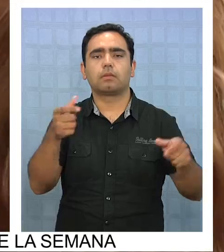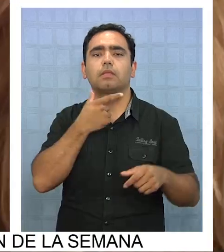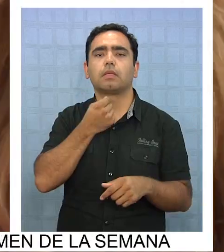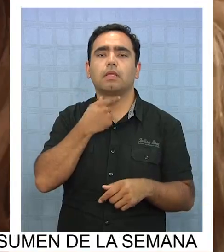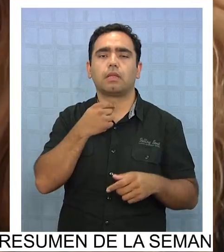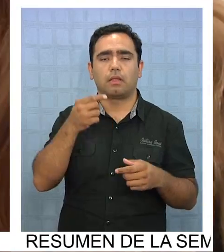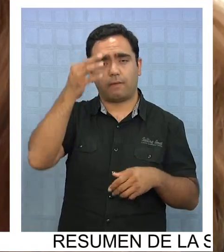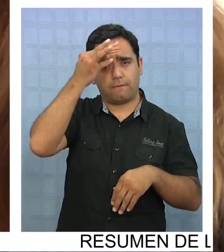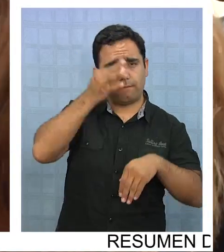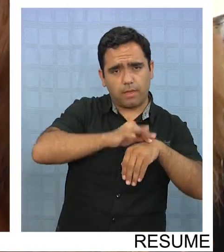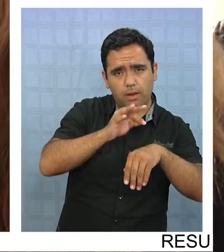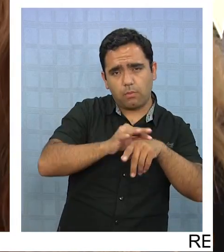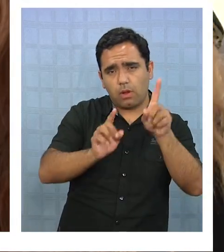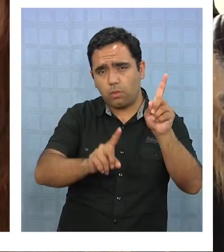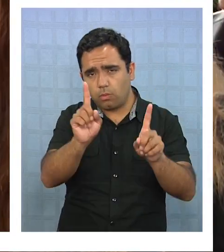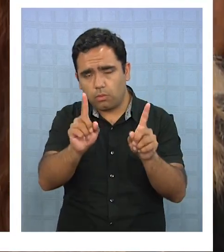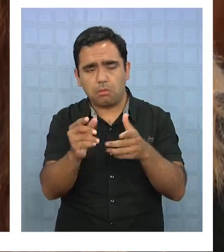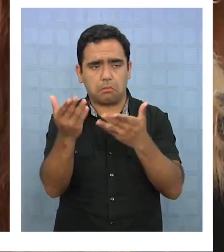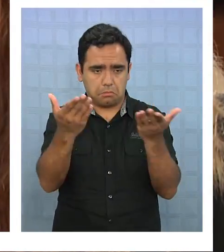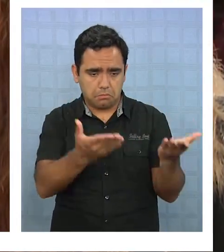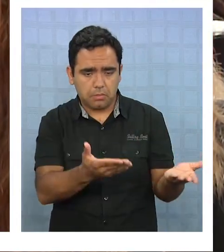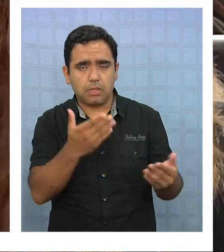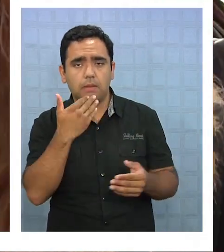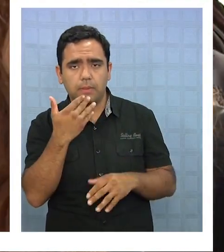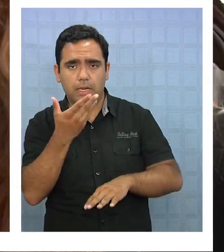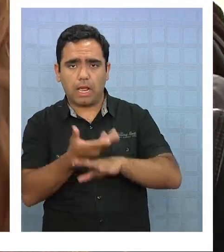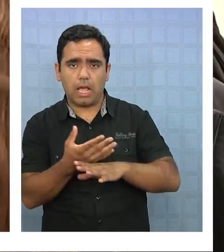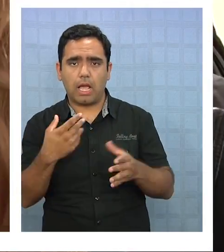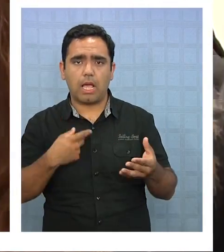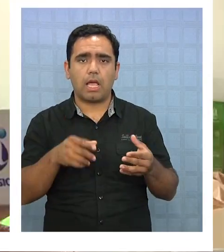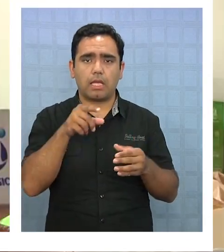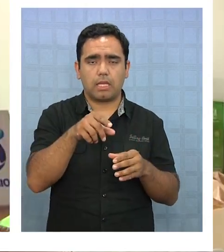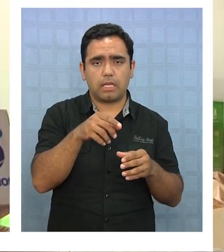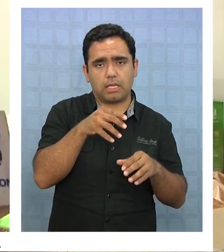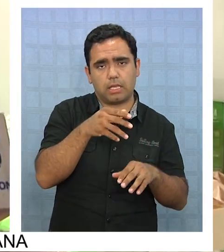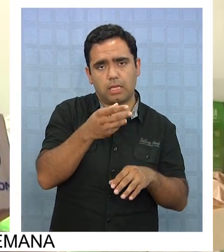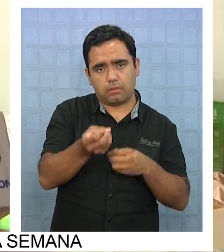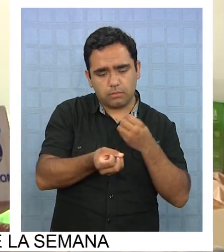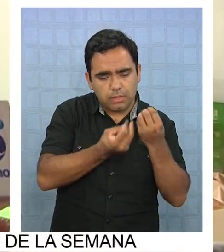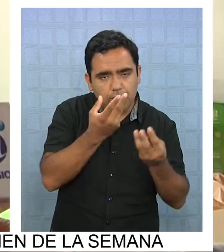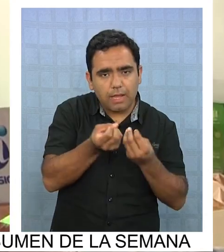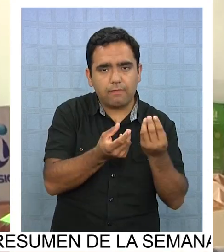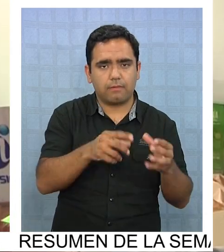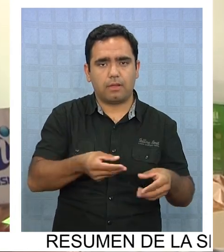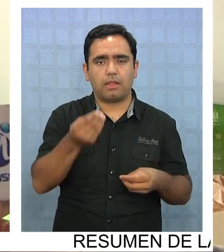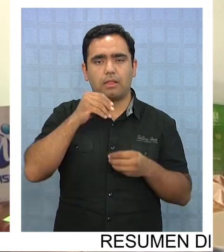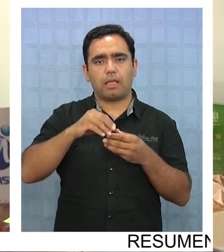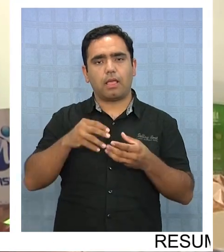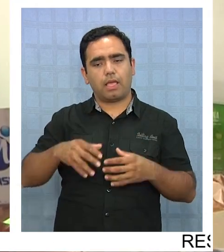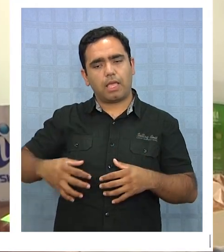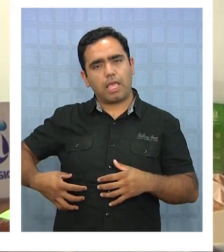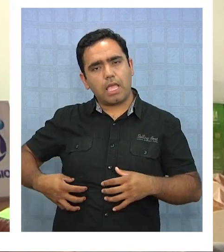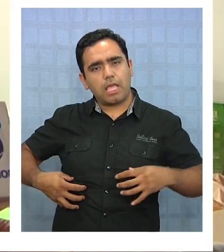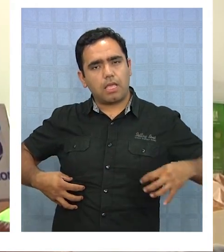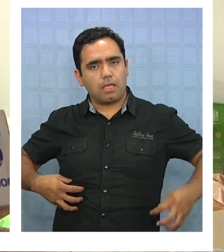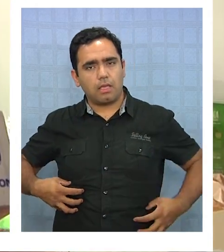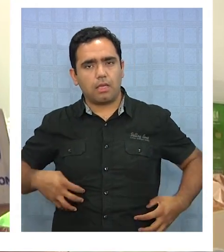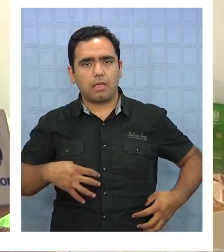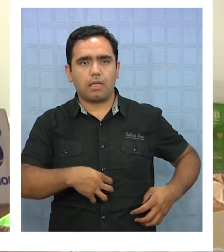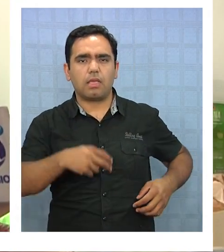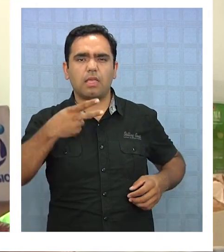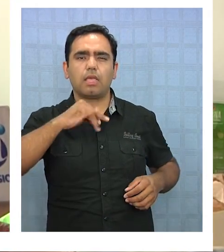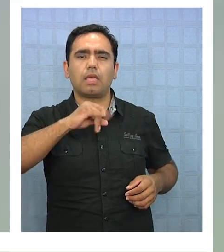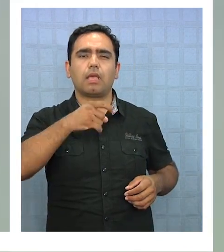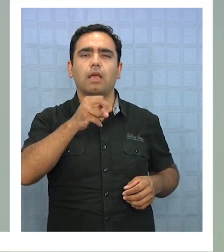tratar alguna enfermedad. Tenemos, por ejemplo, unas hierbas para desintoxicar el hígado, para desintoxicar los riñones, el sistema